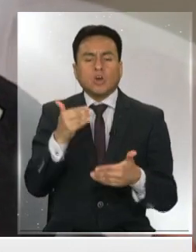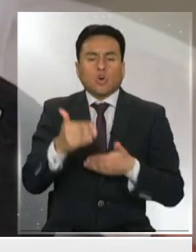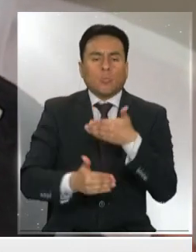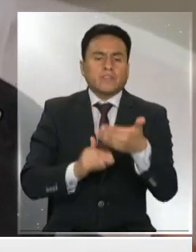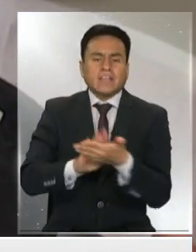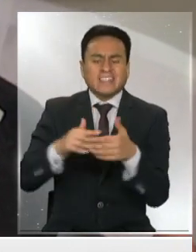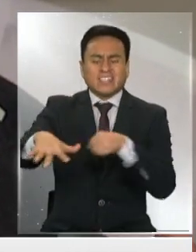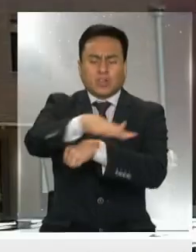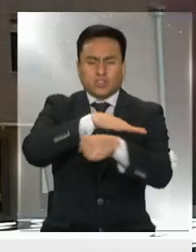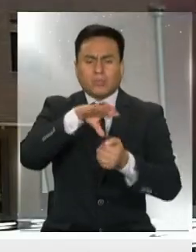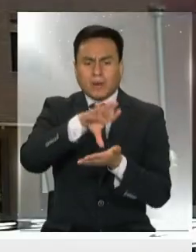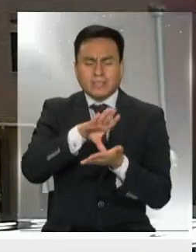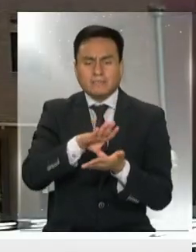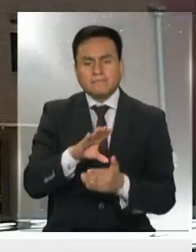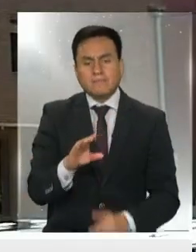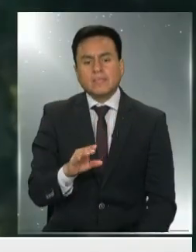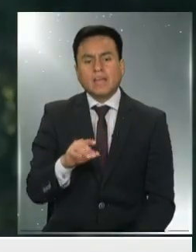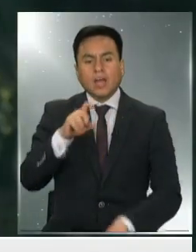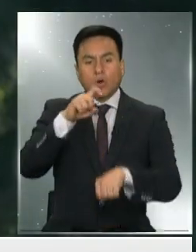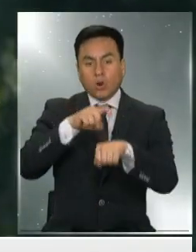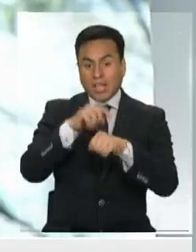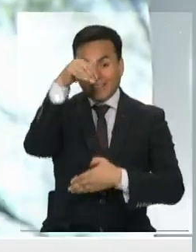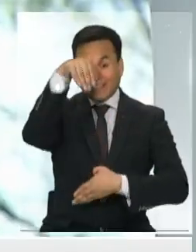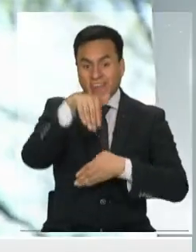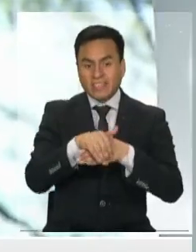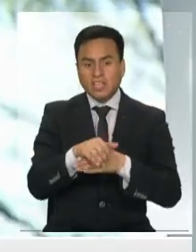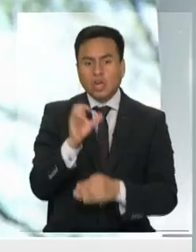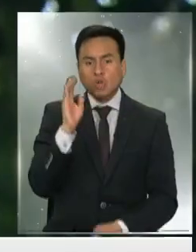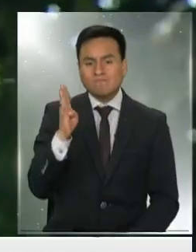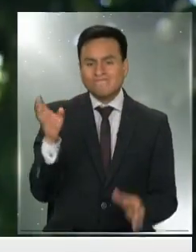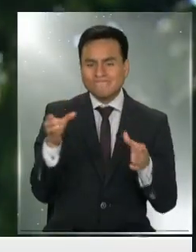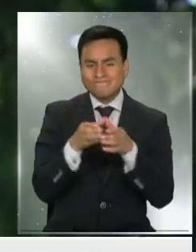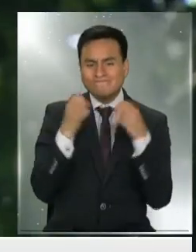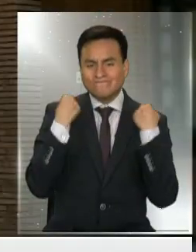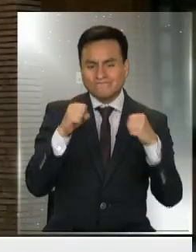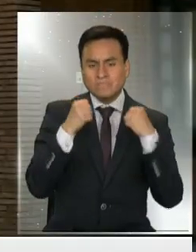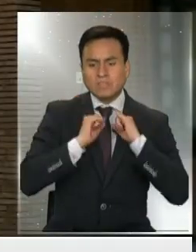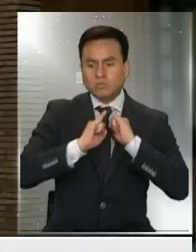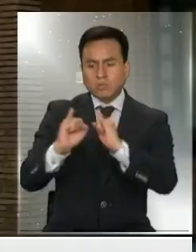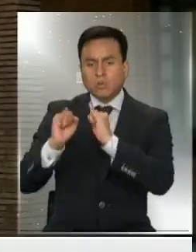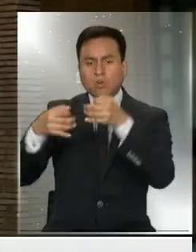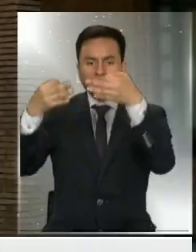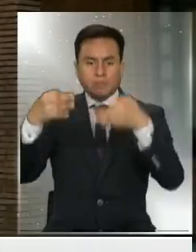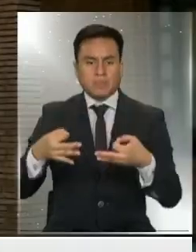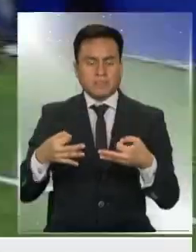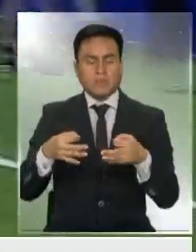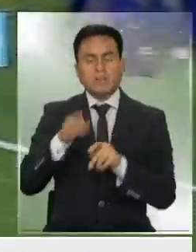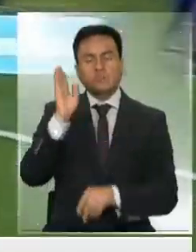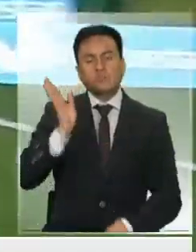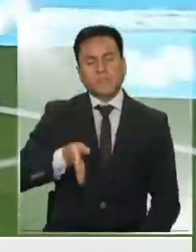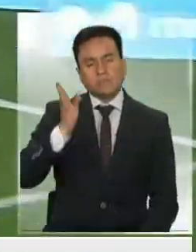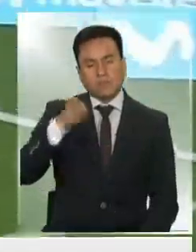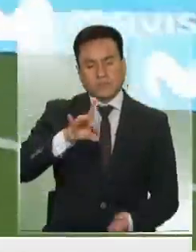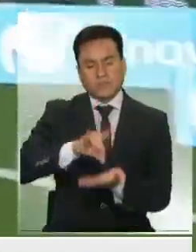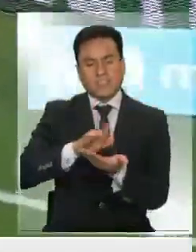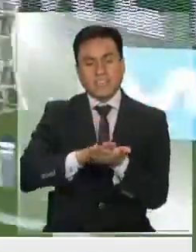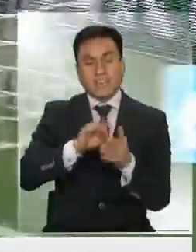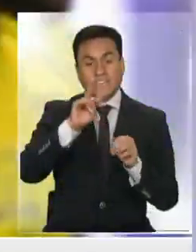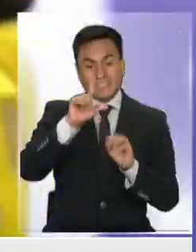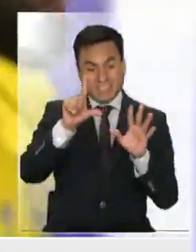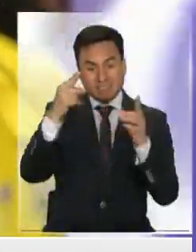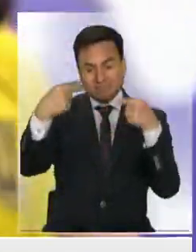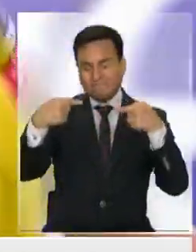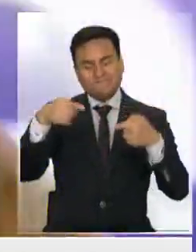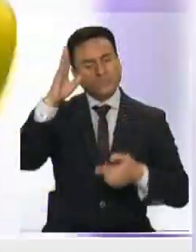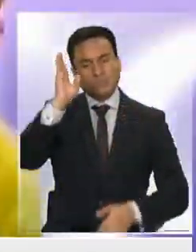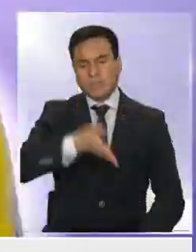evoluciona la situación de nuestro país. En horas de esta tarde, los clubes fueron informados oficialmente que se suspende la fecha 27,